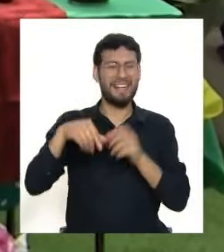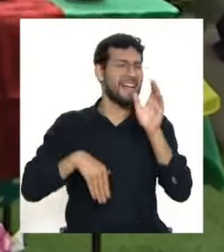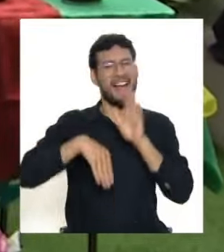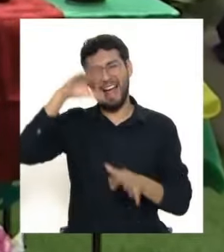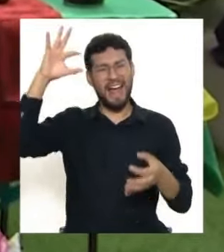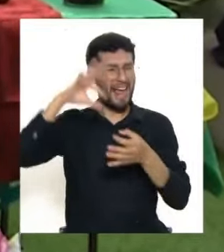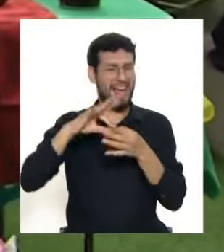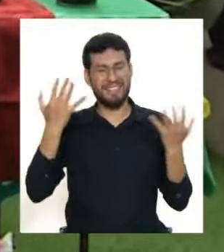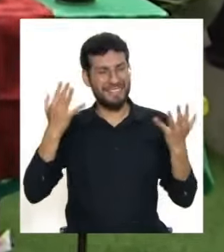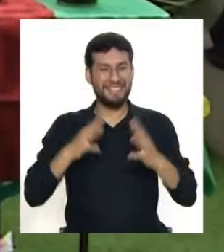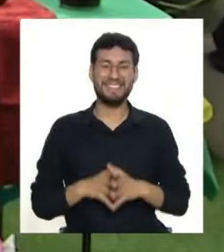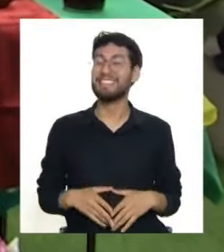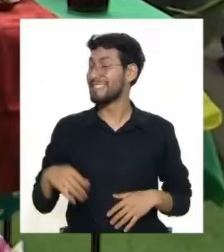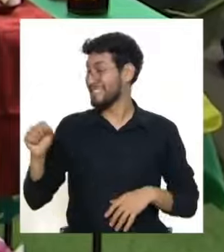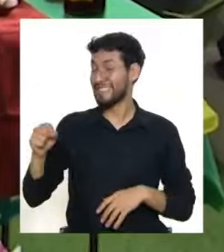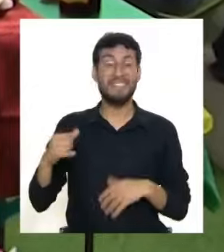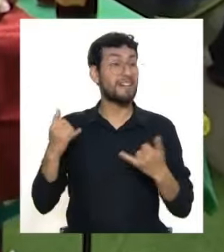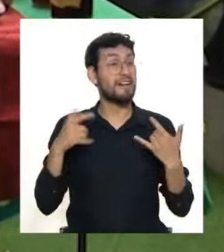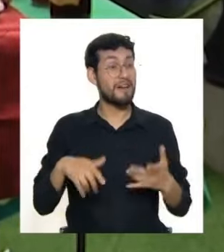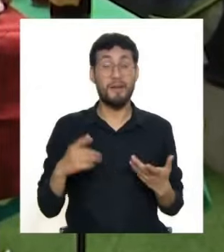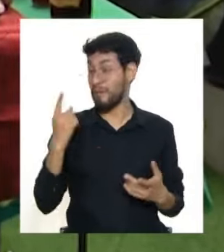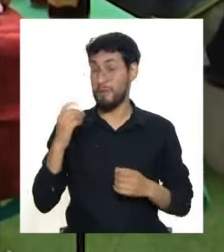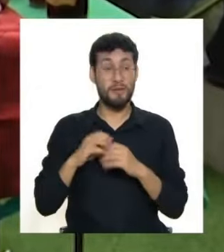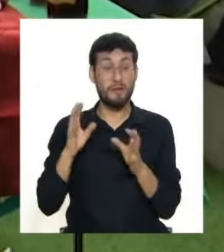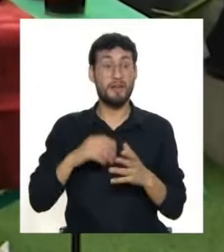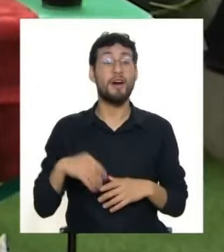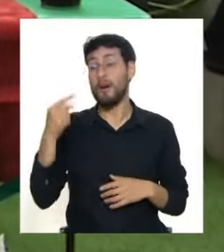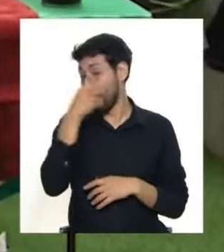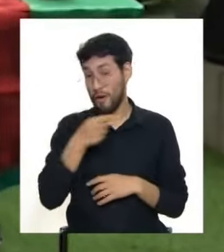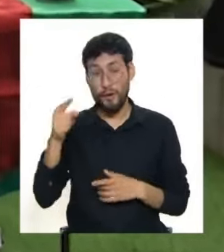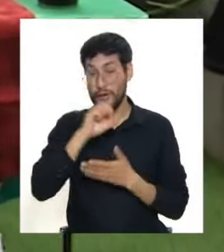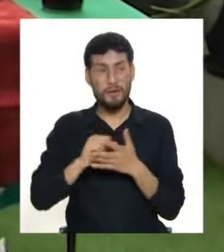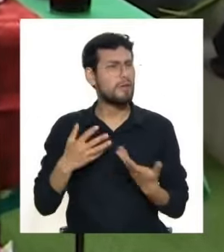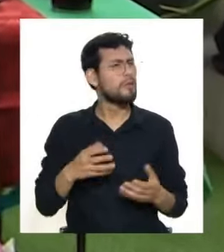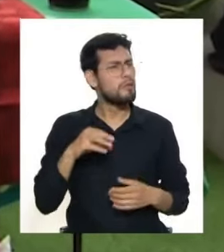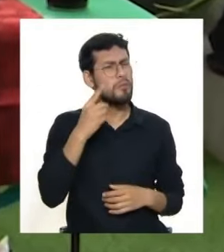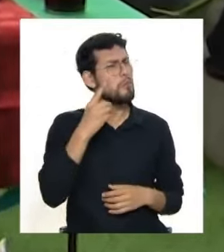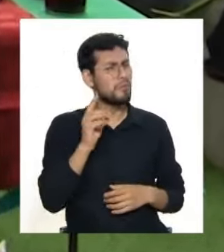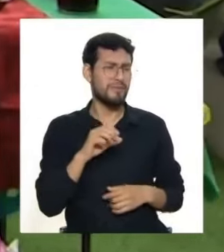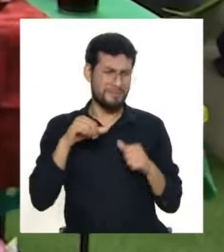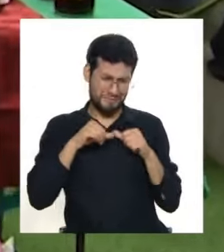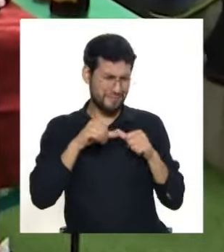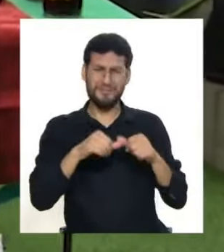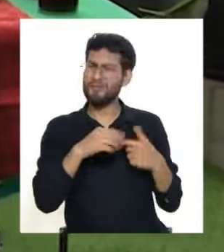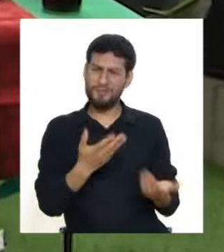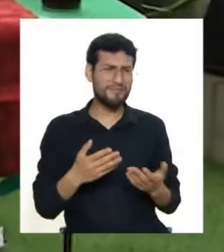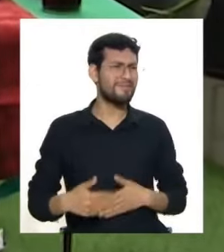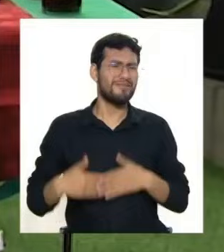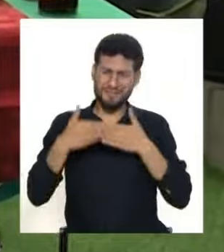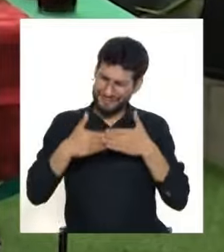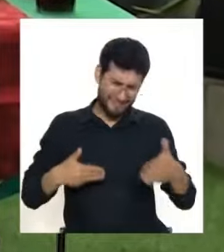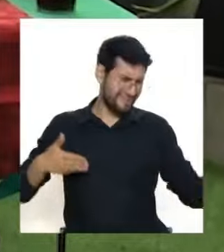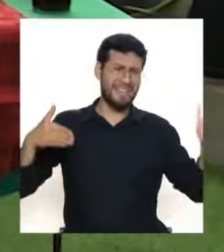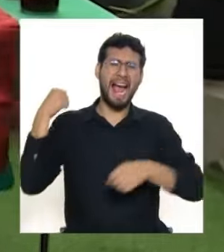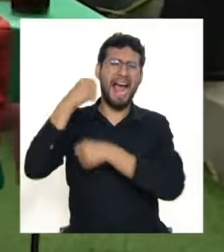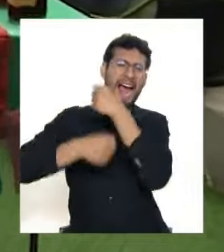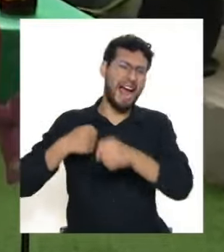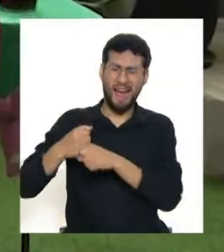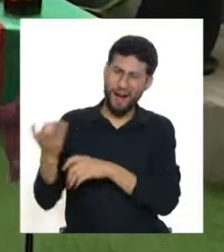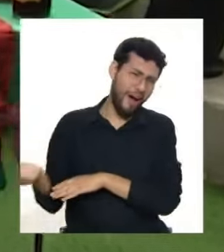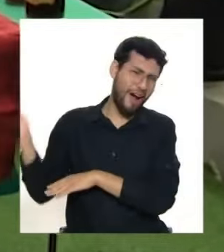Más Conectados. Claro que sí, porque no tiene que ser un día. Por supuesto. Ni una semana, ni un mes. ¿Por qué solo uno, no? Si se puede celebrar los